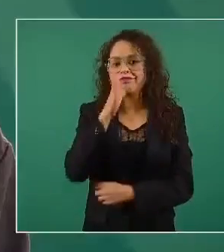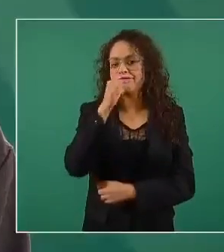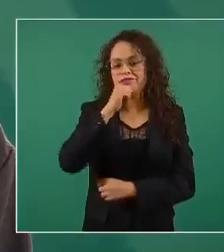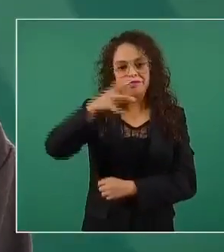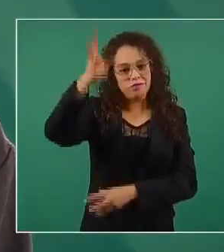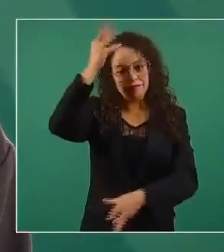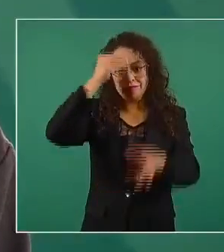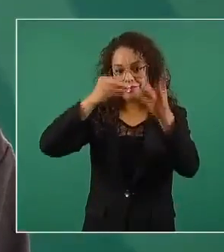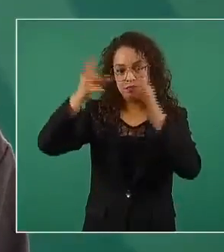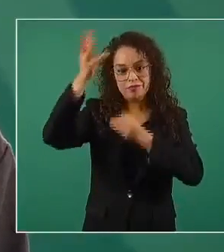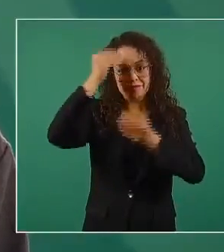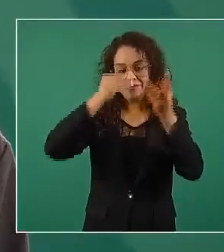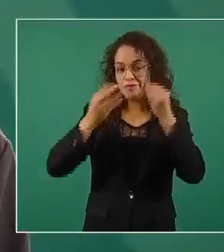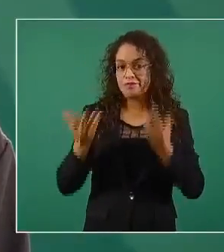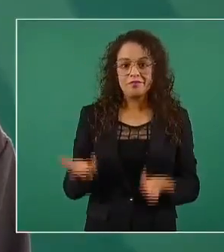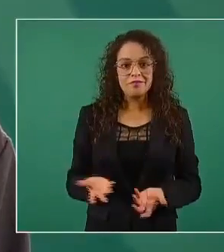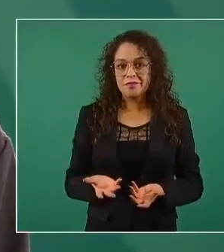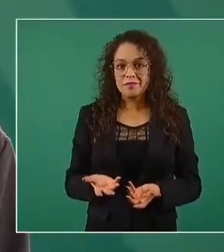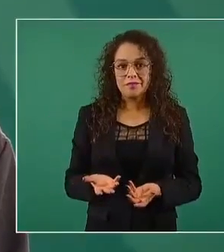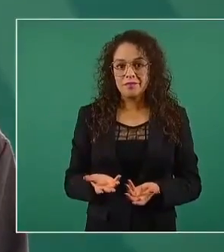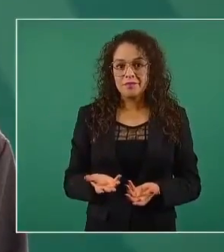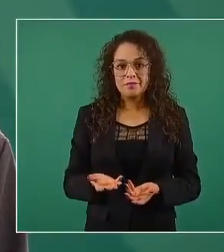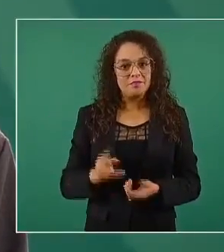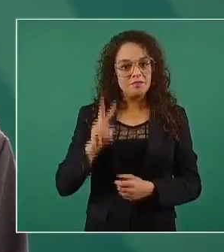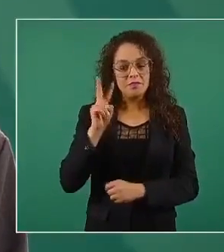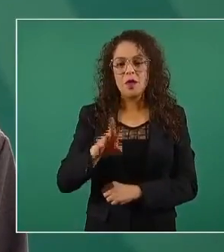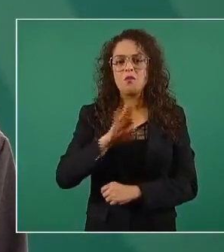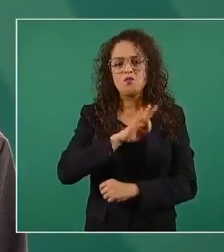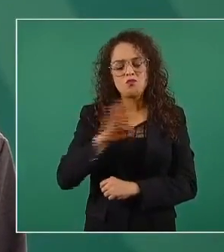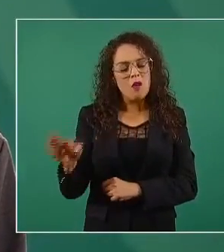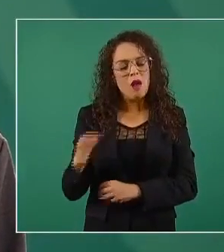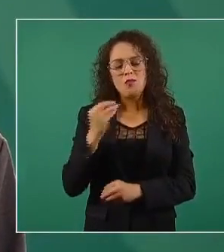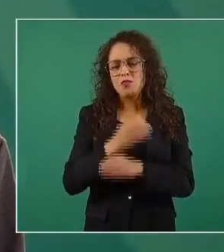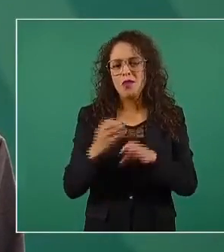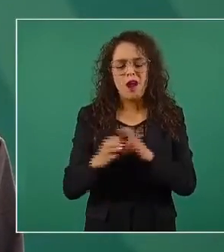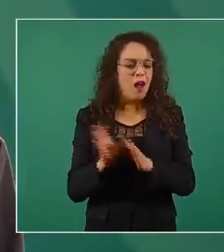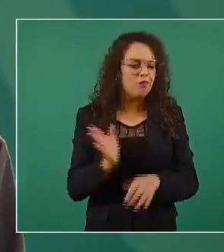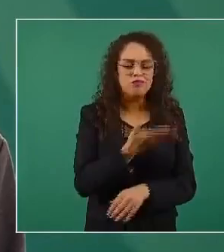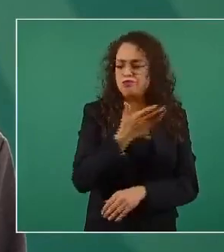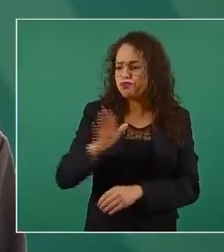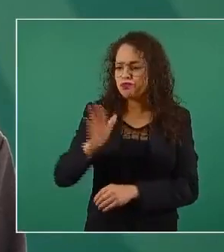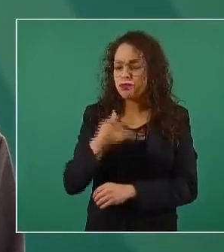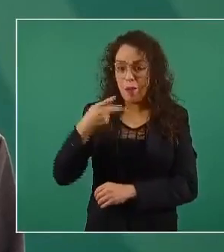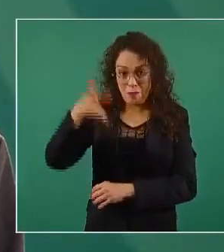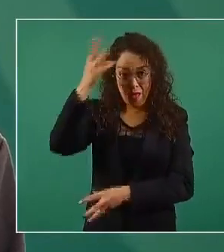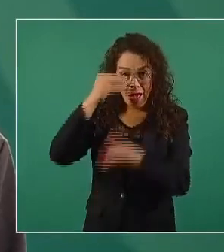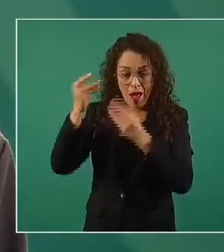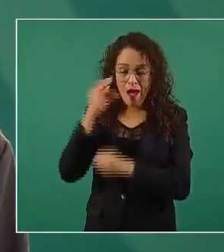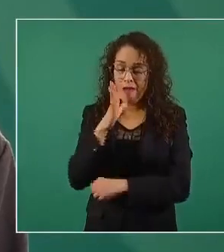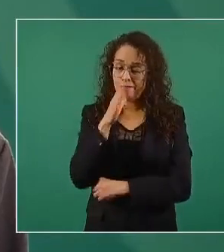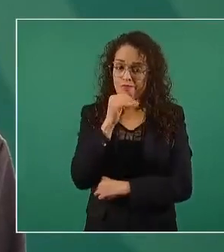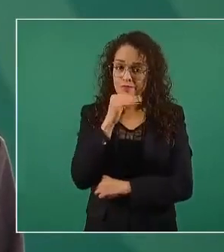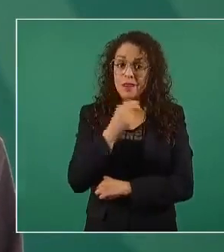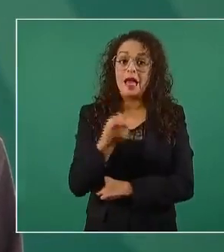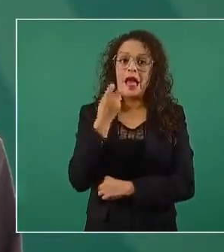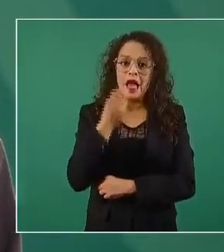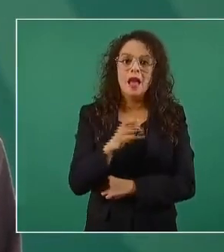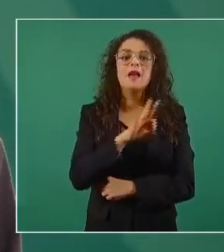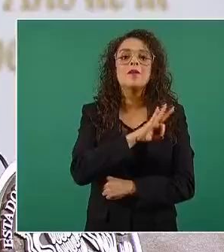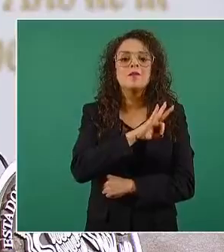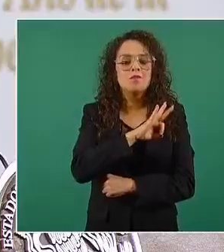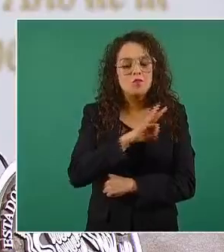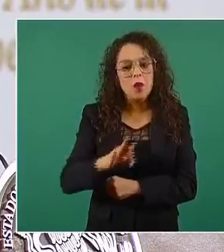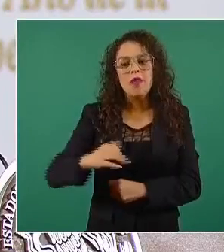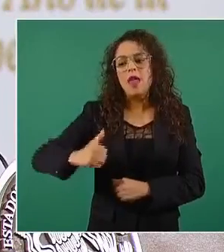sumisión, pero no aprendizaje. Y esto nos permite aprovechar muchas más